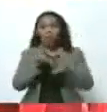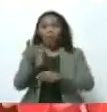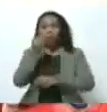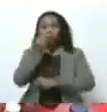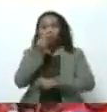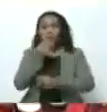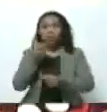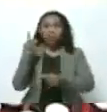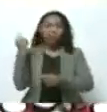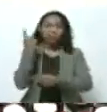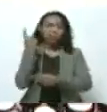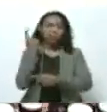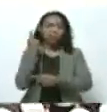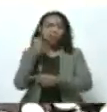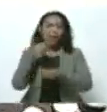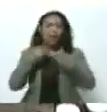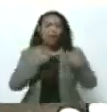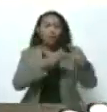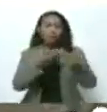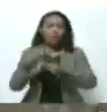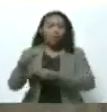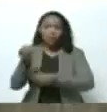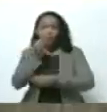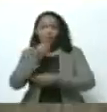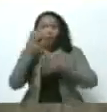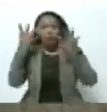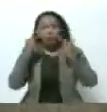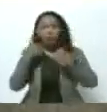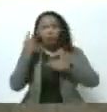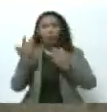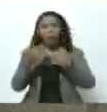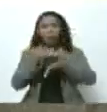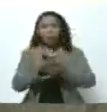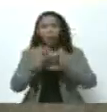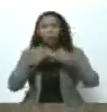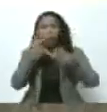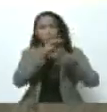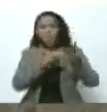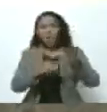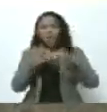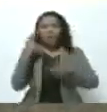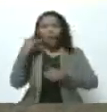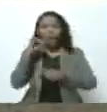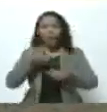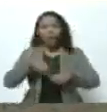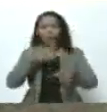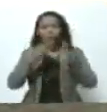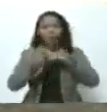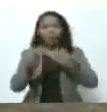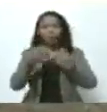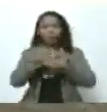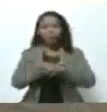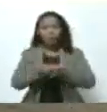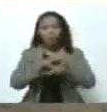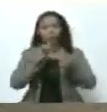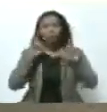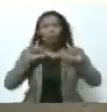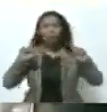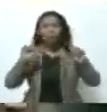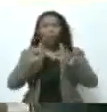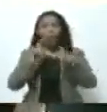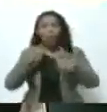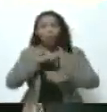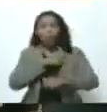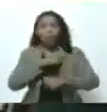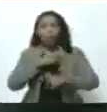bueno, que no solamente es la distribución de la proteína animal que complementa a los productos que van en los CLAP, sino que incorpora la producción local, la producción de